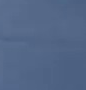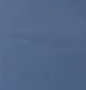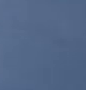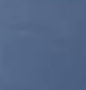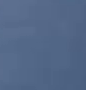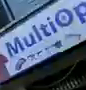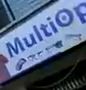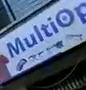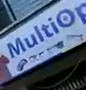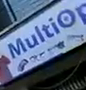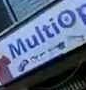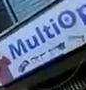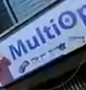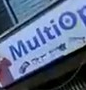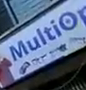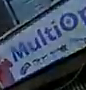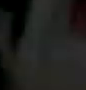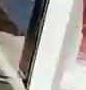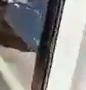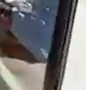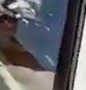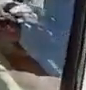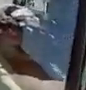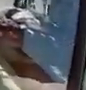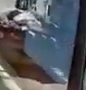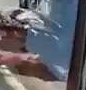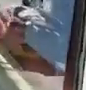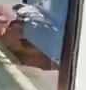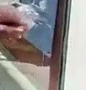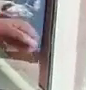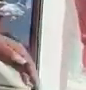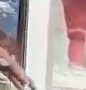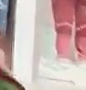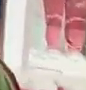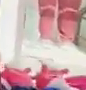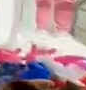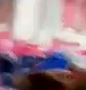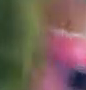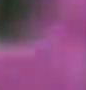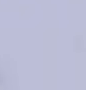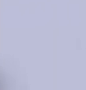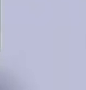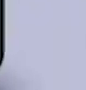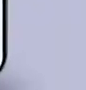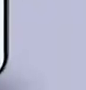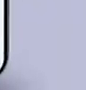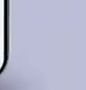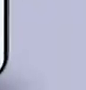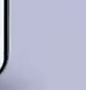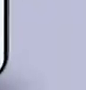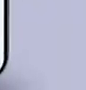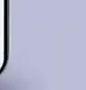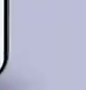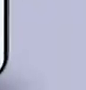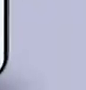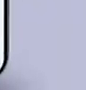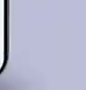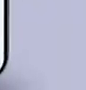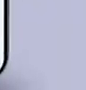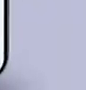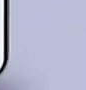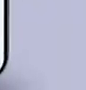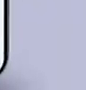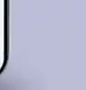Todos los días pasa algo que cambia nuestra historia. Y tú eres parte de ella. En esta calle hay mucho